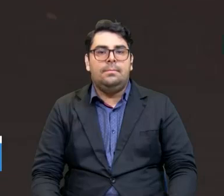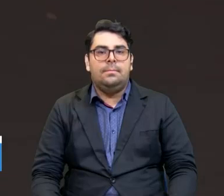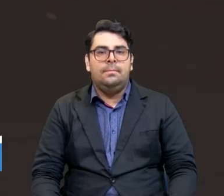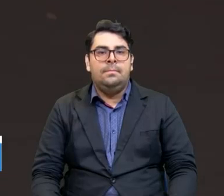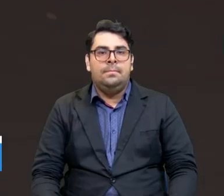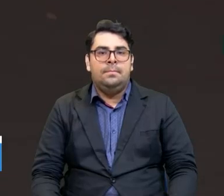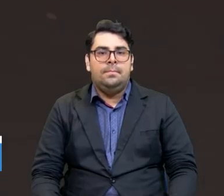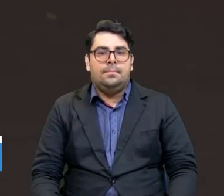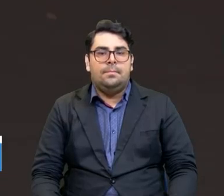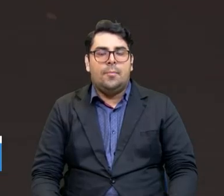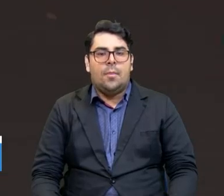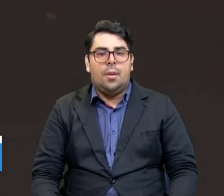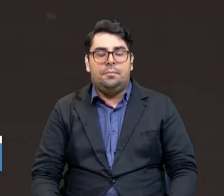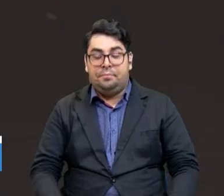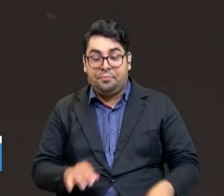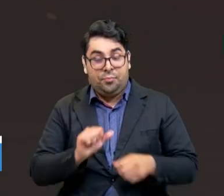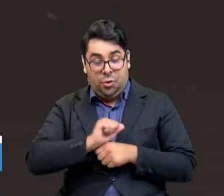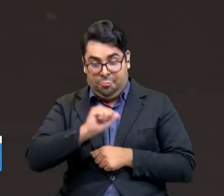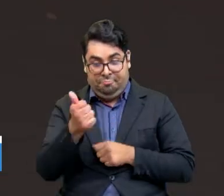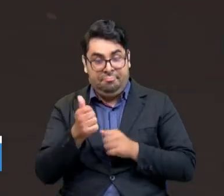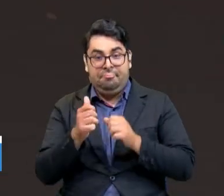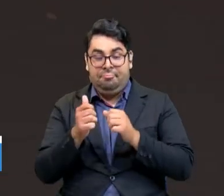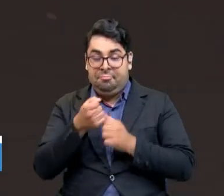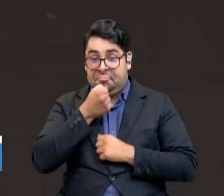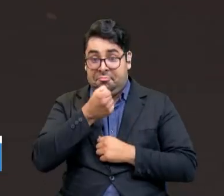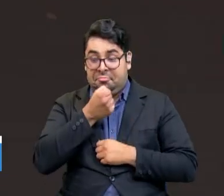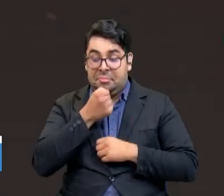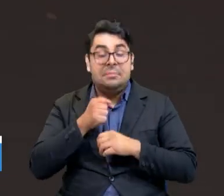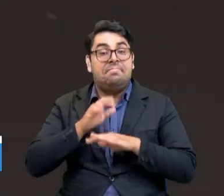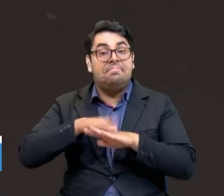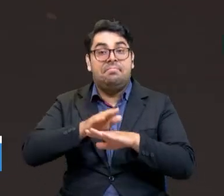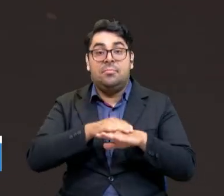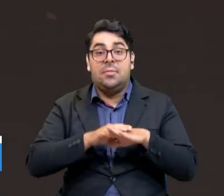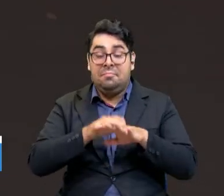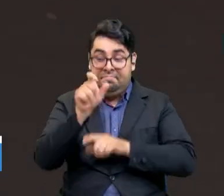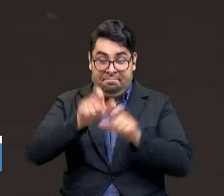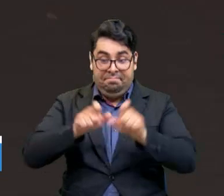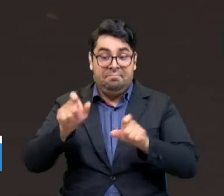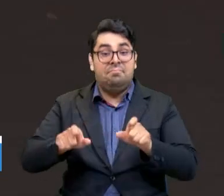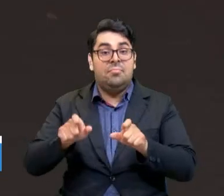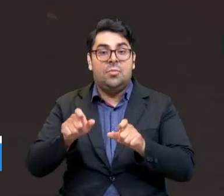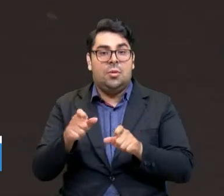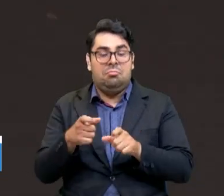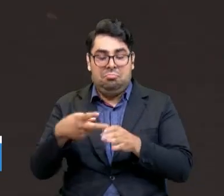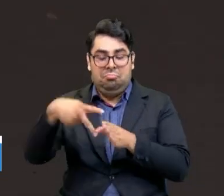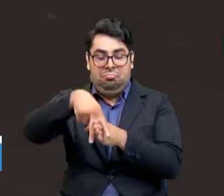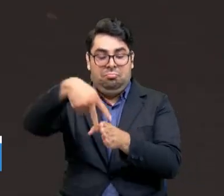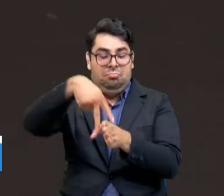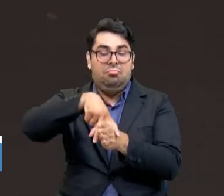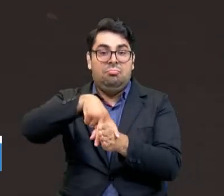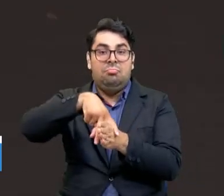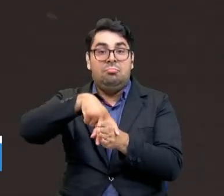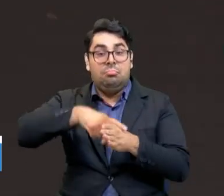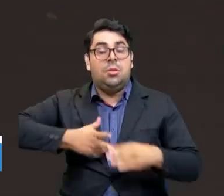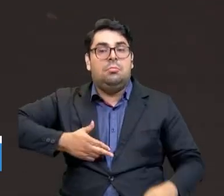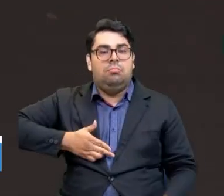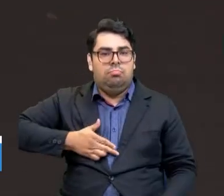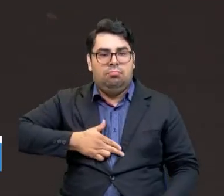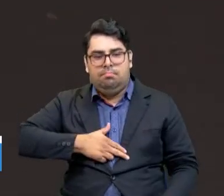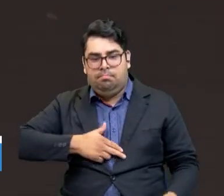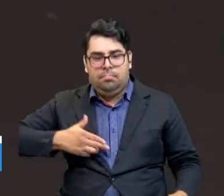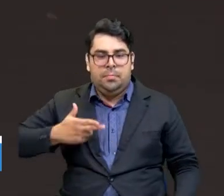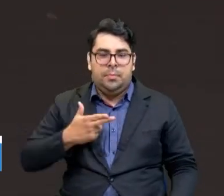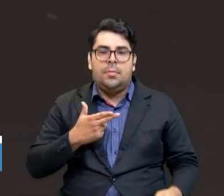otros hechos, se pudo conocer que en las últimas horas hombres que se transportaban en motocicletas y armados llegaron hasta el